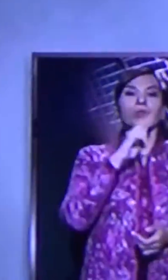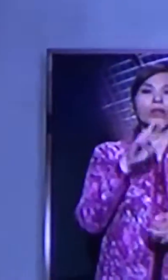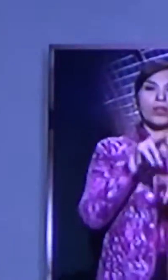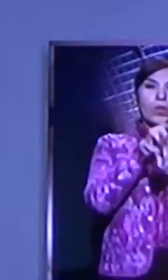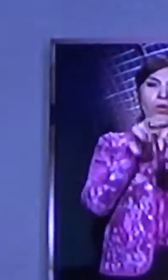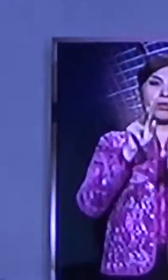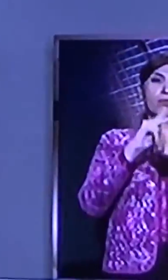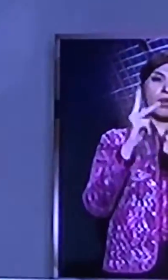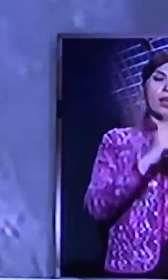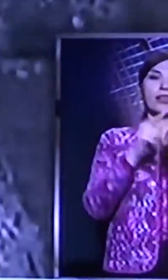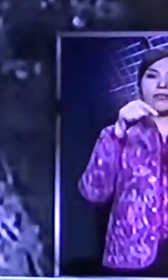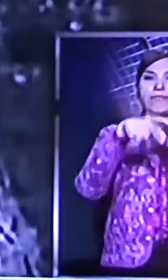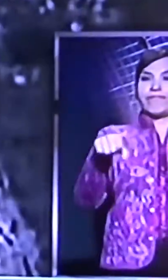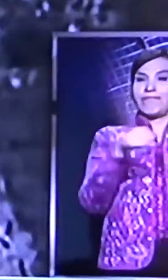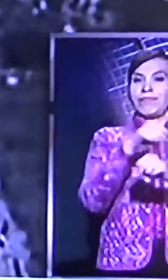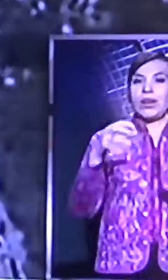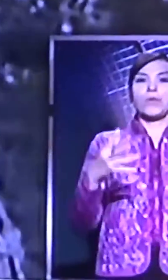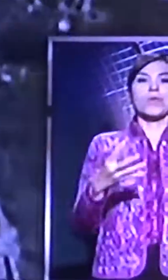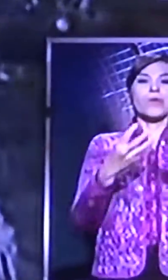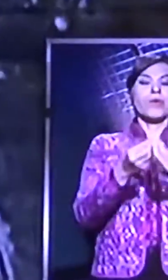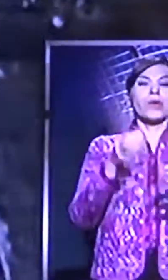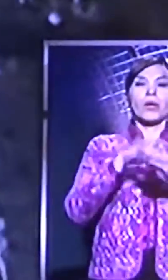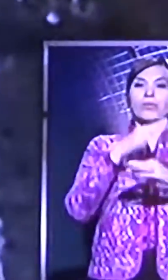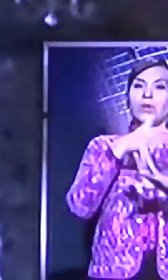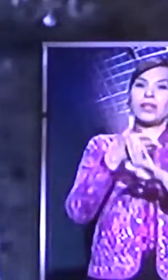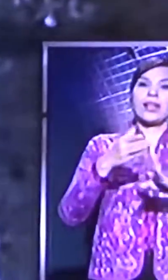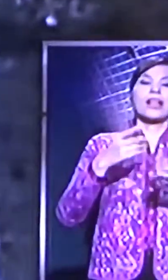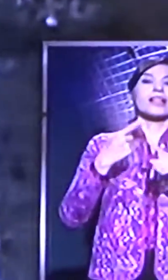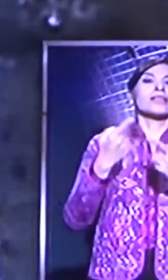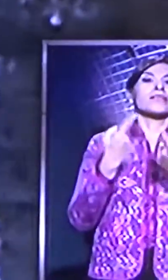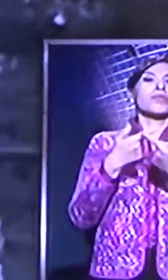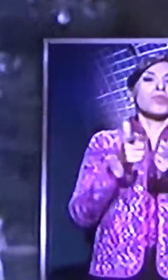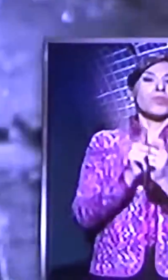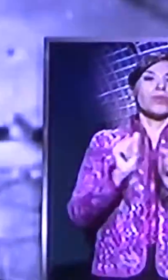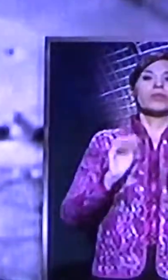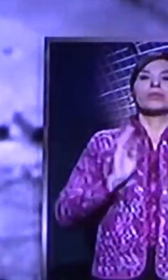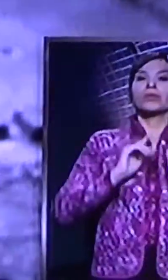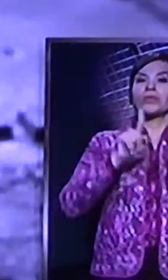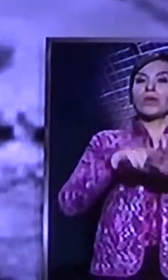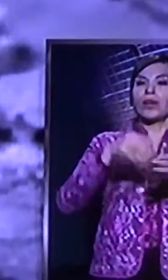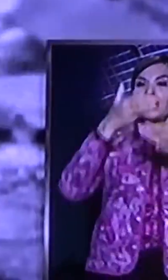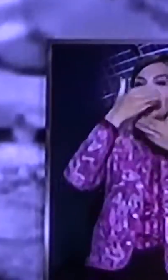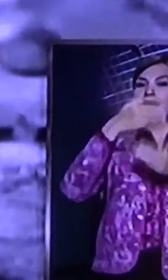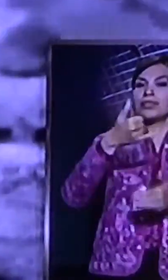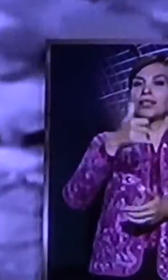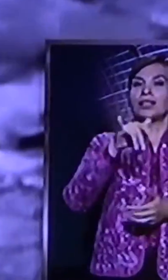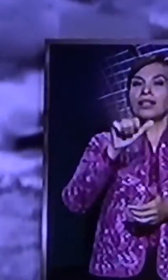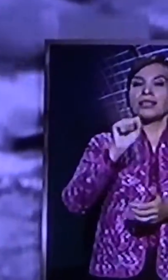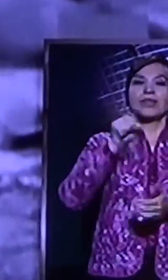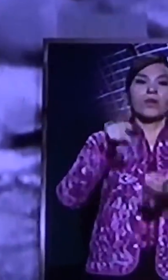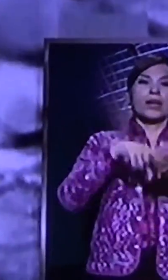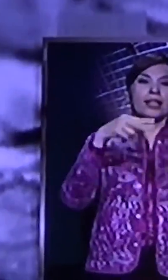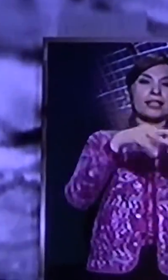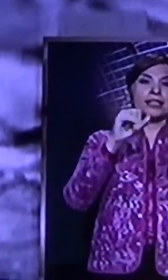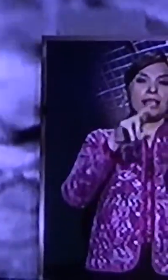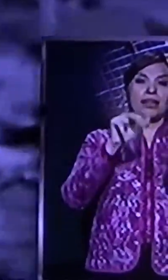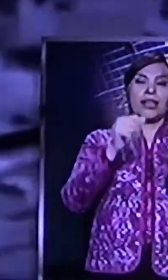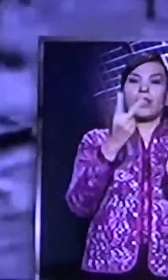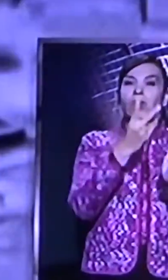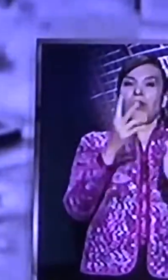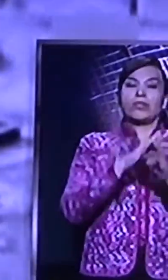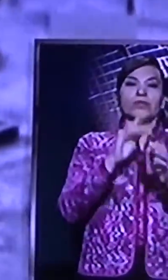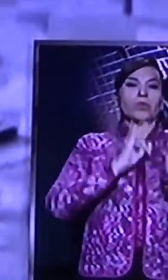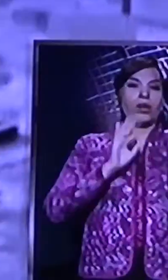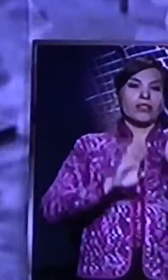ambos países realicen bombardeos conjuntos contra militantes yihadistas del Estado Islámico en Siria. En la actualidad, ambas